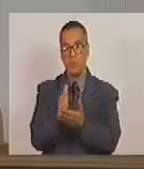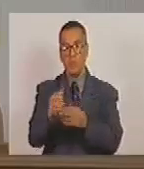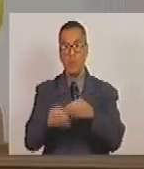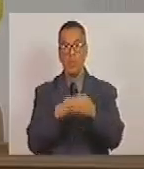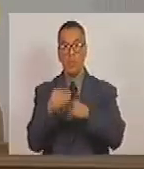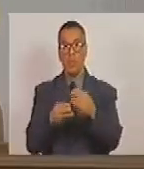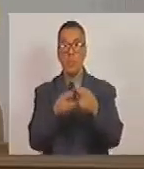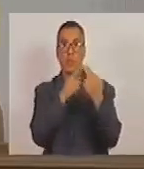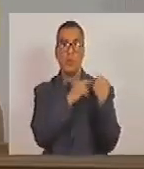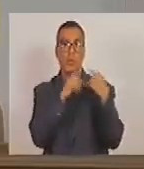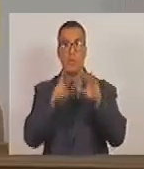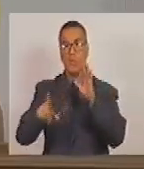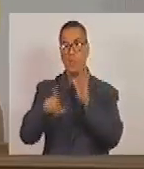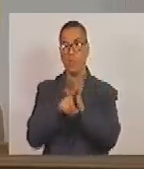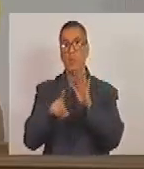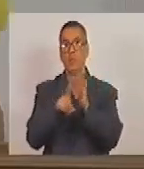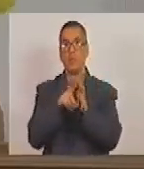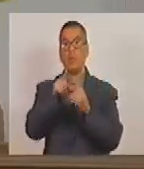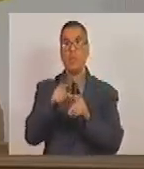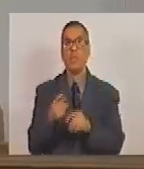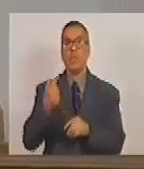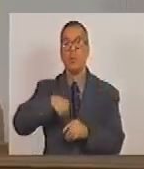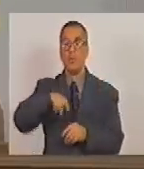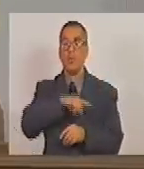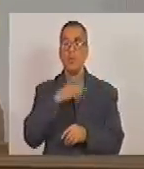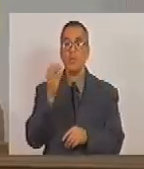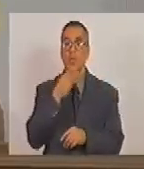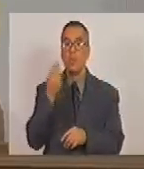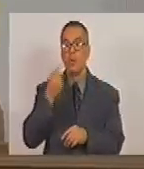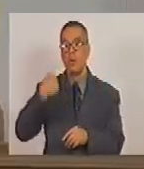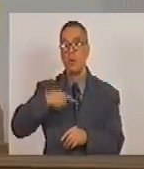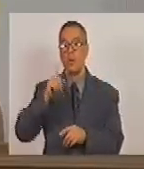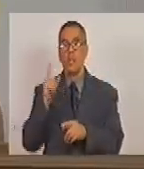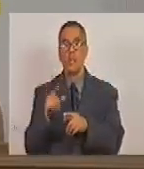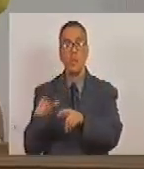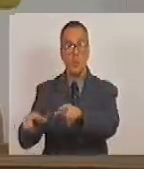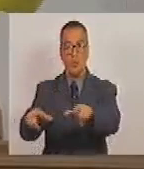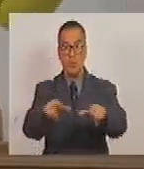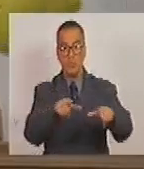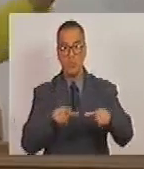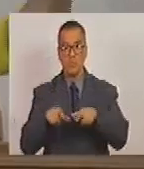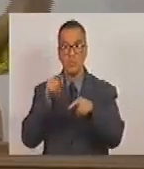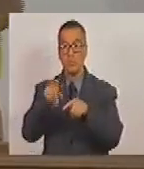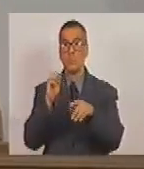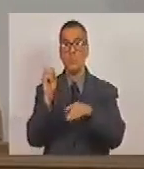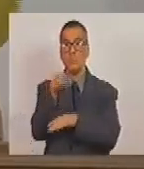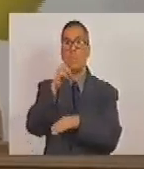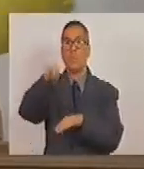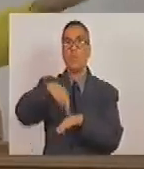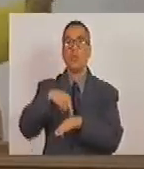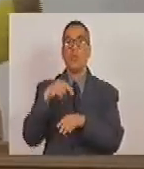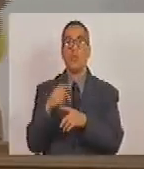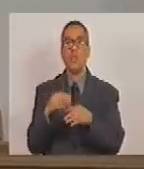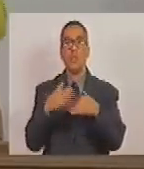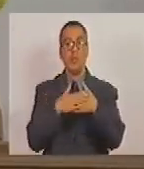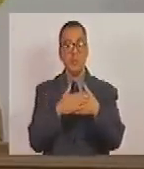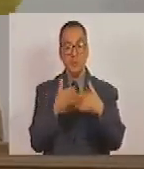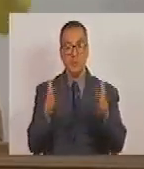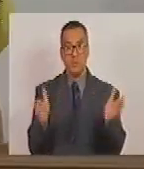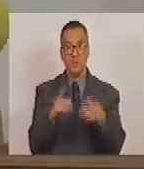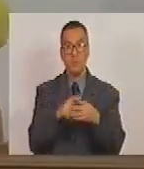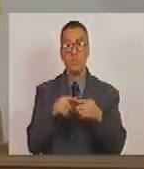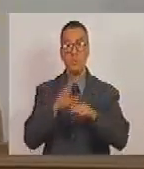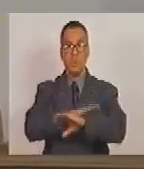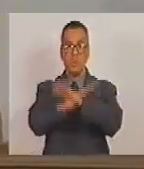asumiendo en materia legislativa para que nuestra juventud tenga un espacio y sea la Asamblea Nacional de puertas abiertas, de